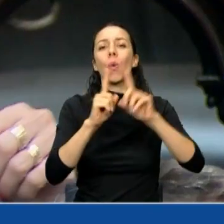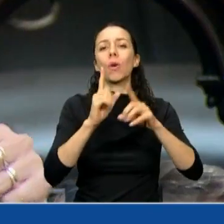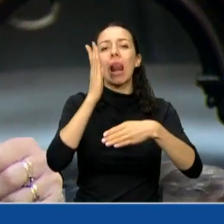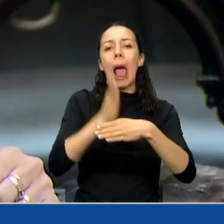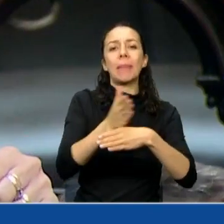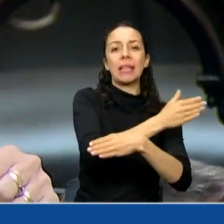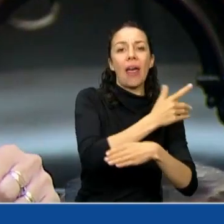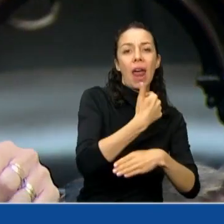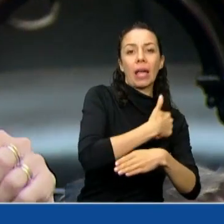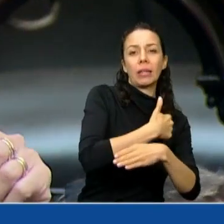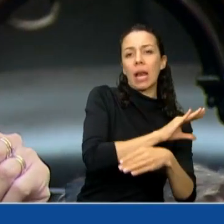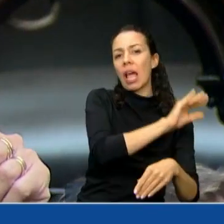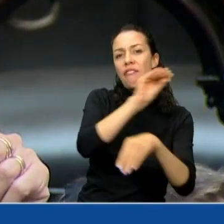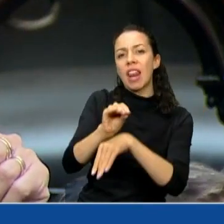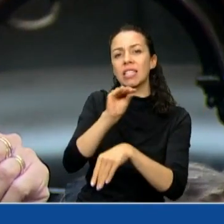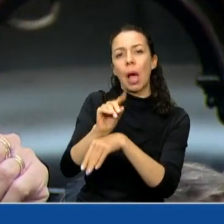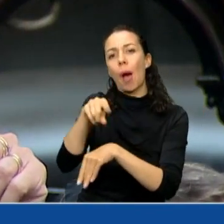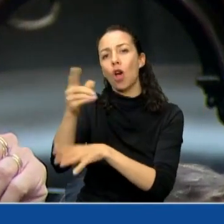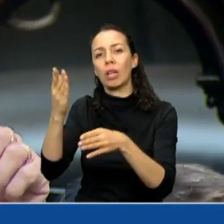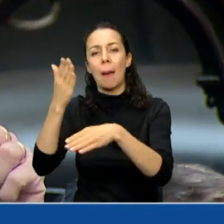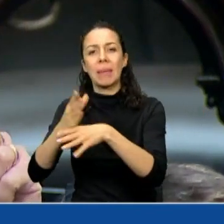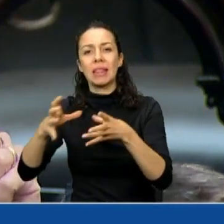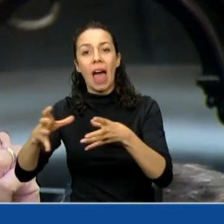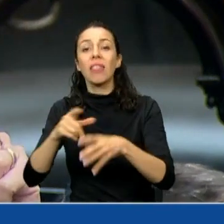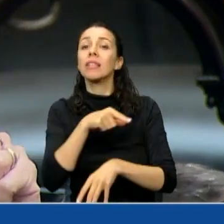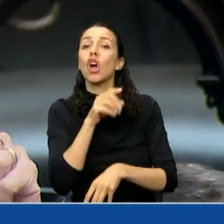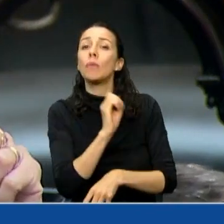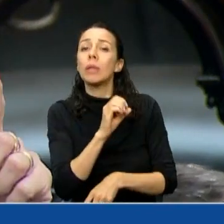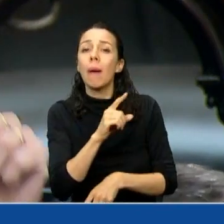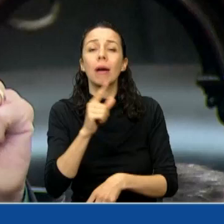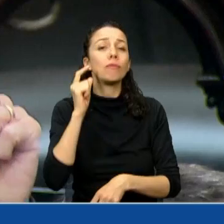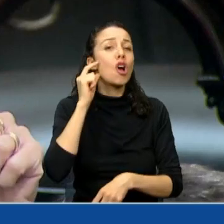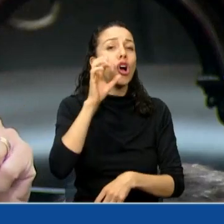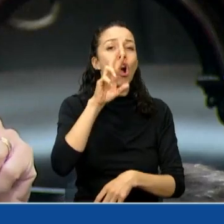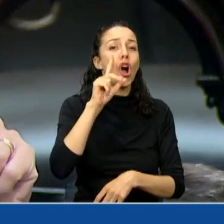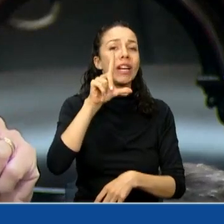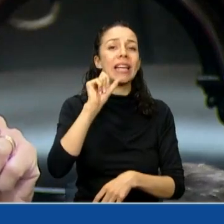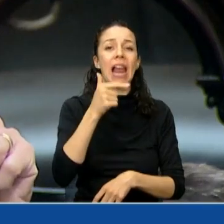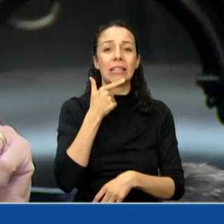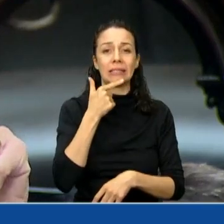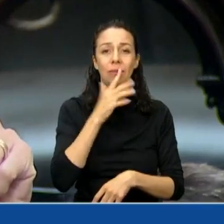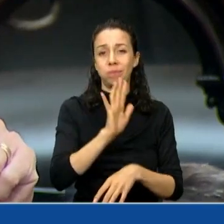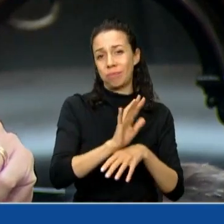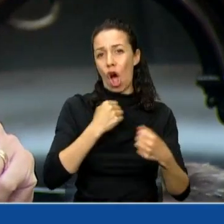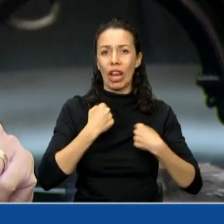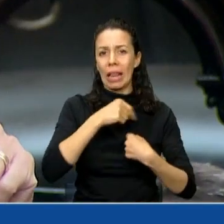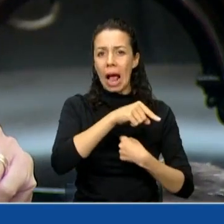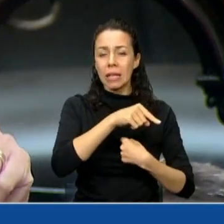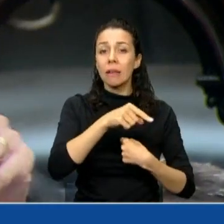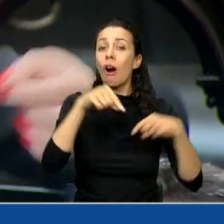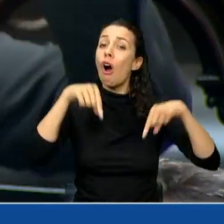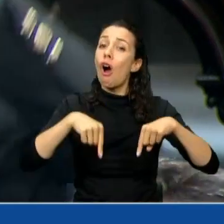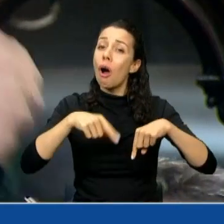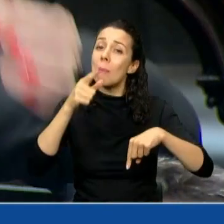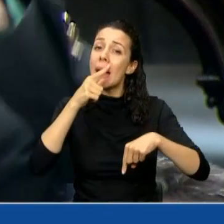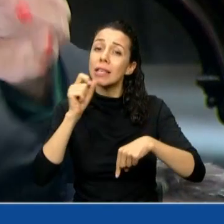la otra mitad. ¿Y saben cómo lo llamaban? Gorilas. Paradójicamente, hoy con su voto estarán logrando lo